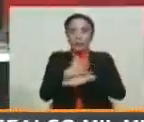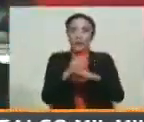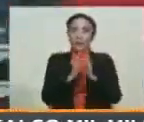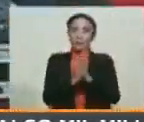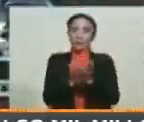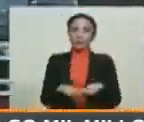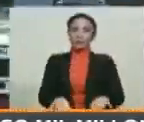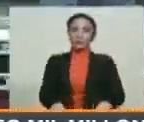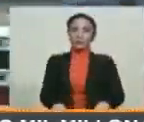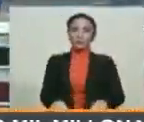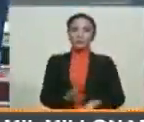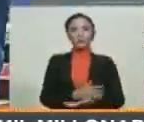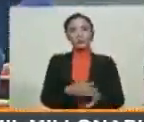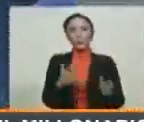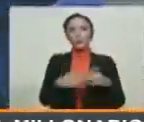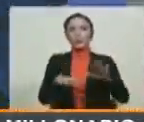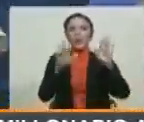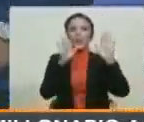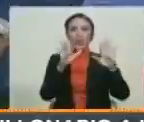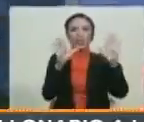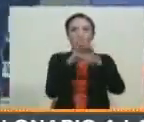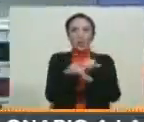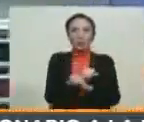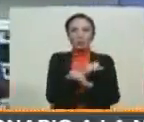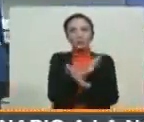a las diez de la noche tempranito